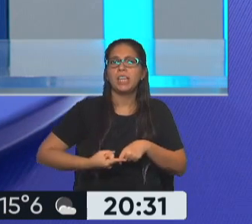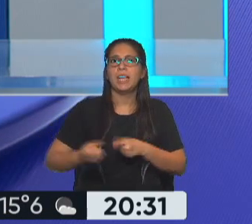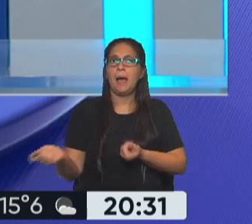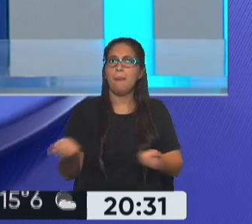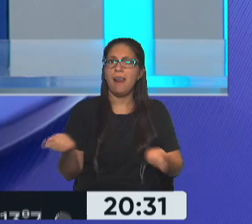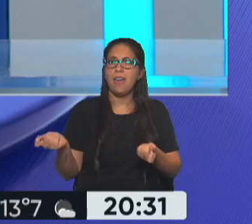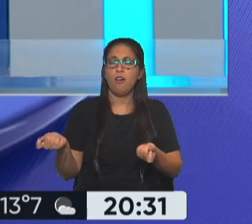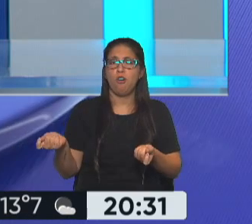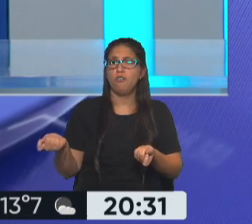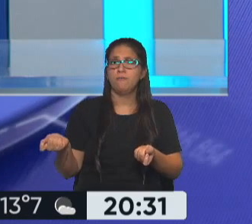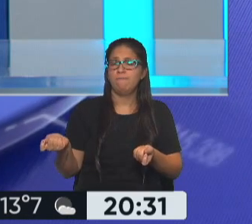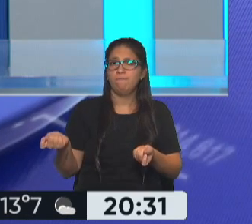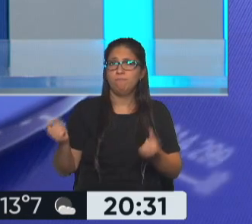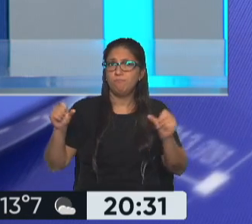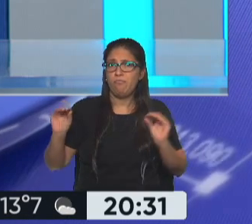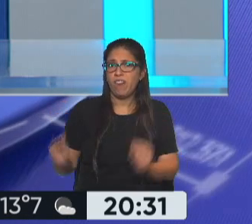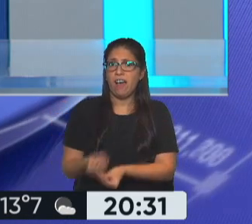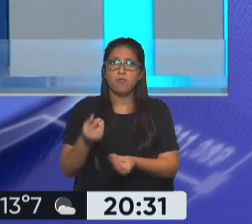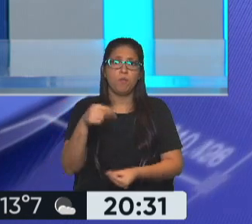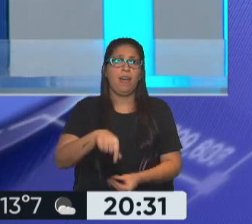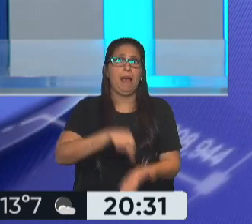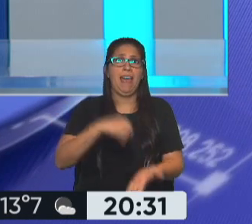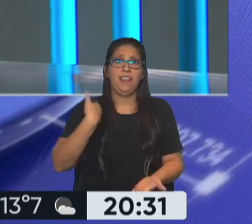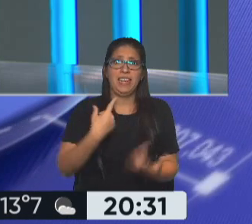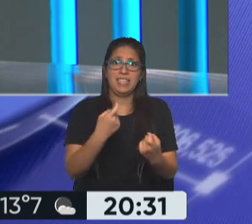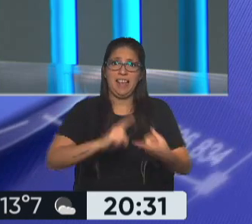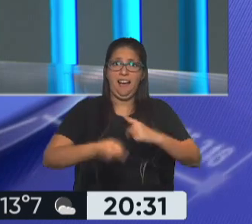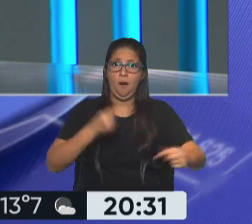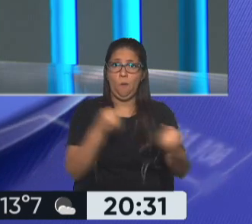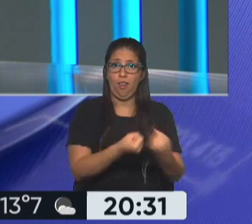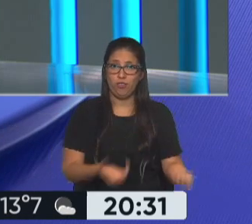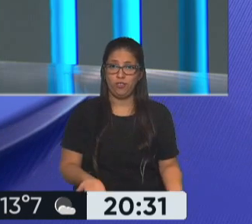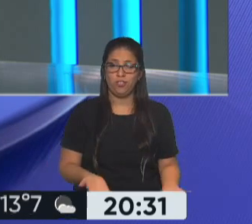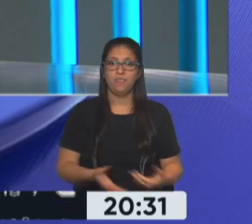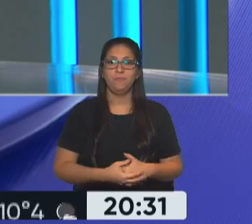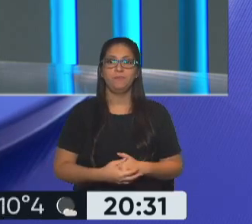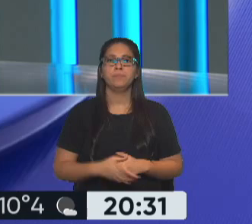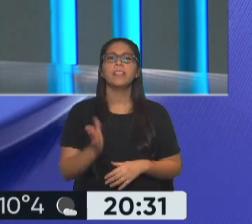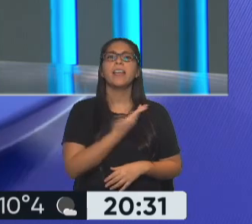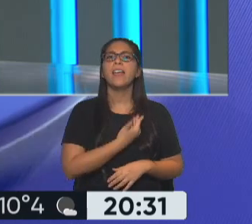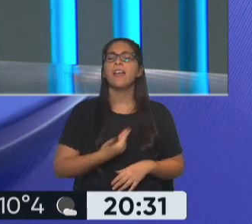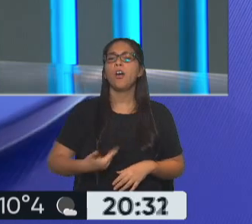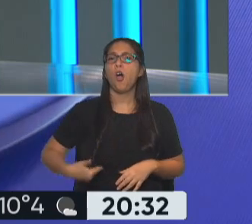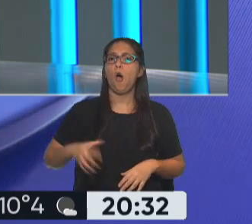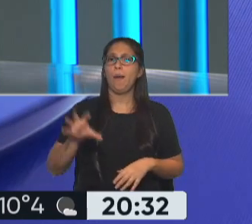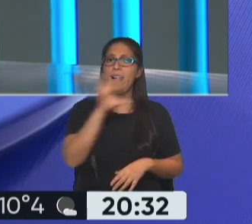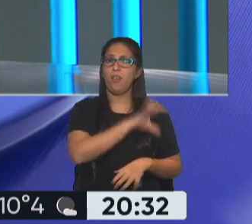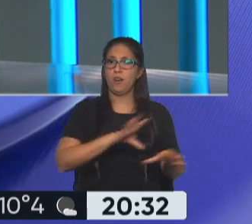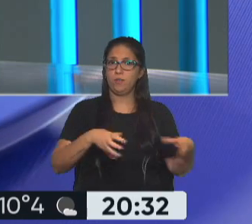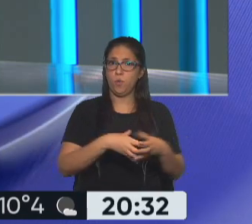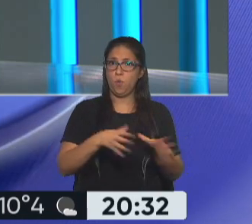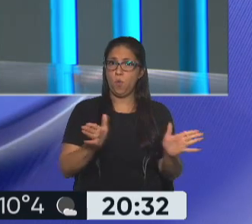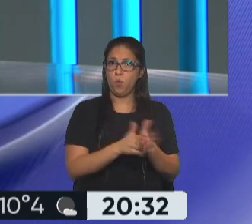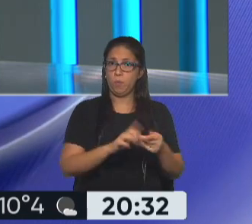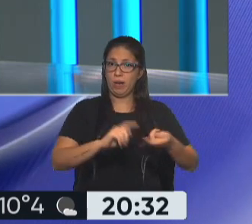acuerdos necesarios en este país llamado Argentina. ¿Y cómo leemos el apoyo de los gobernadores de Juntos por el Cambio a pocas horas, digamos,